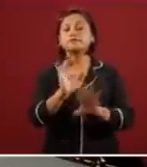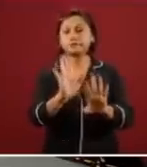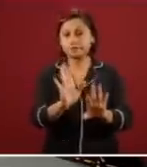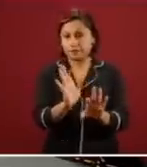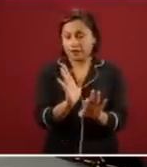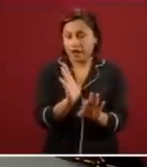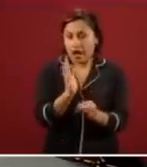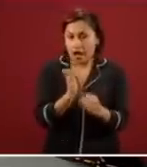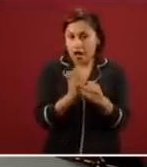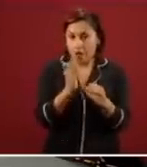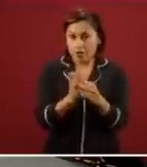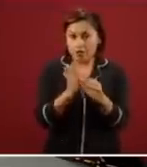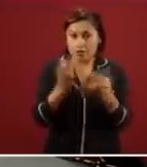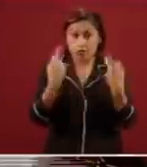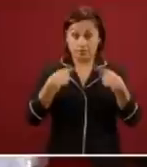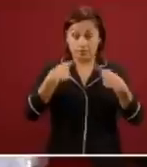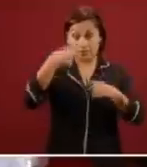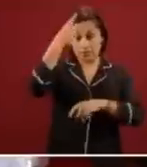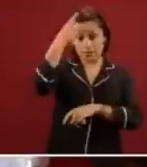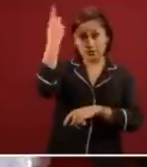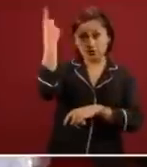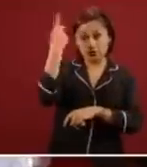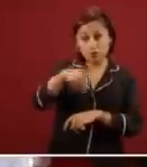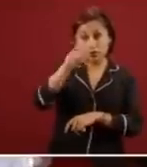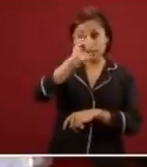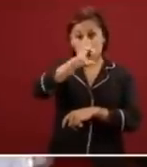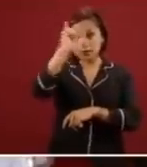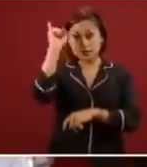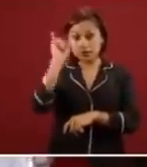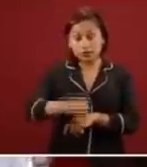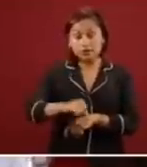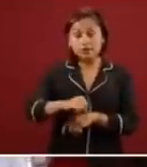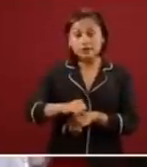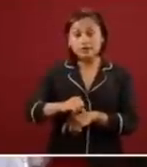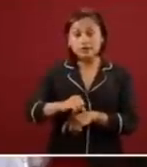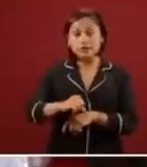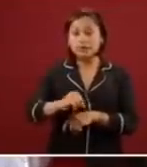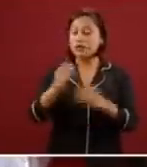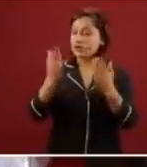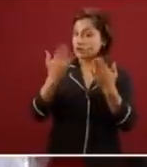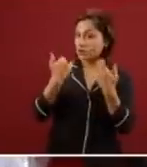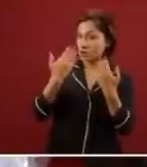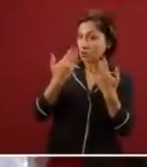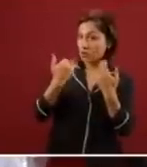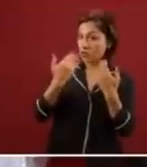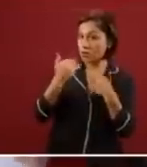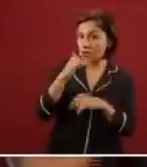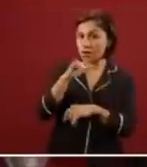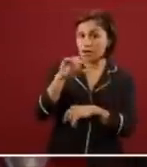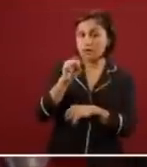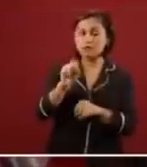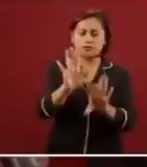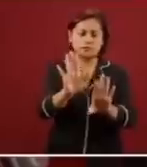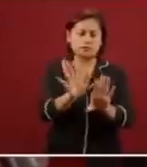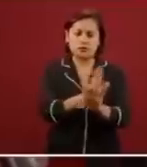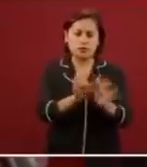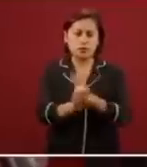carecen de ese beneficio como de seguro social. Si yo tengo, por ejemplo, un negocio